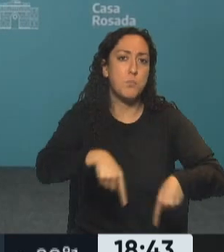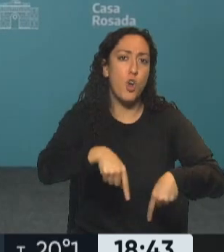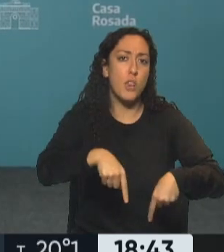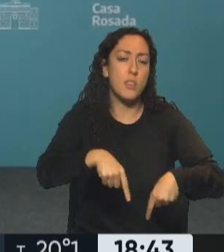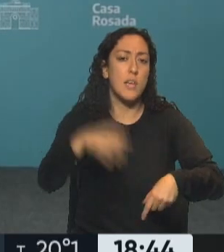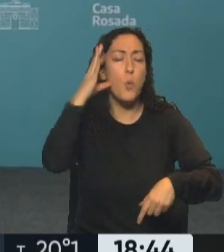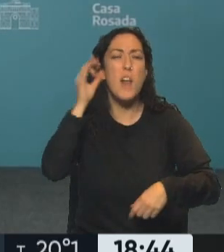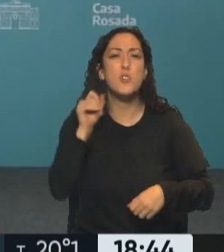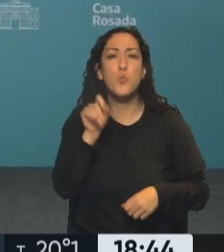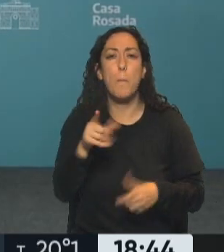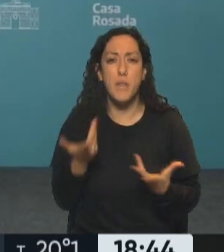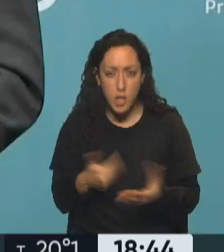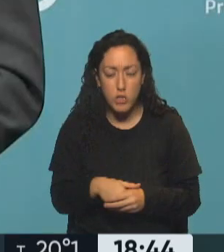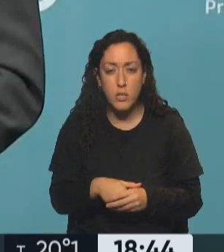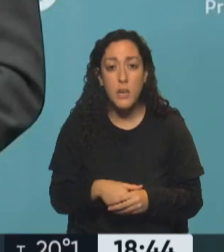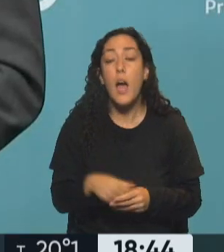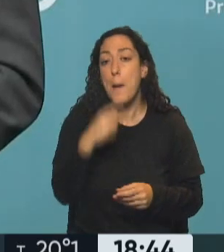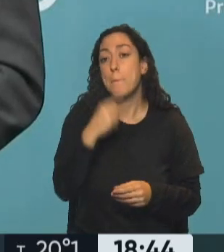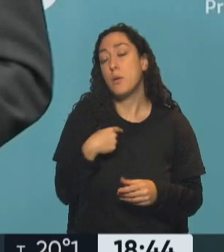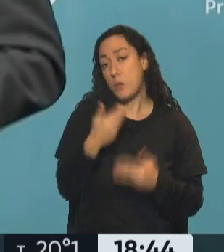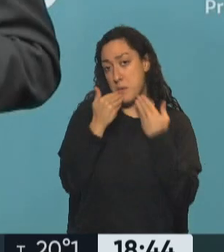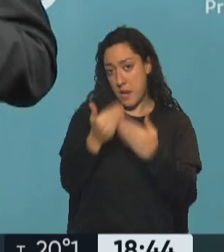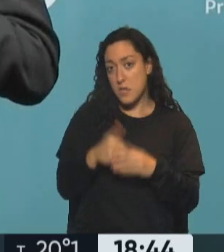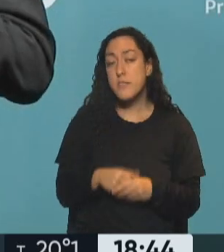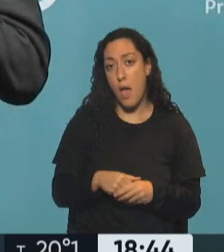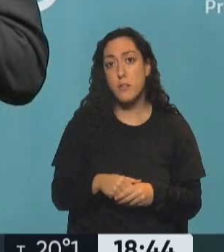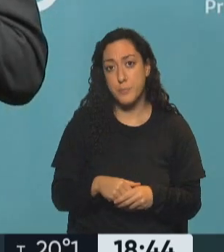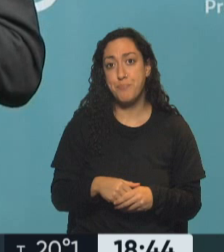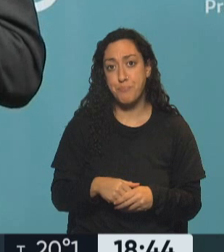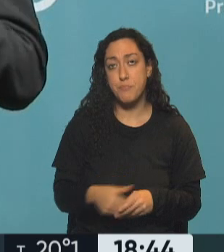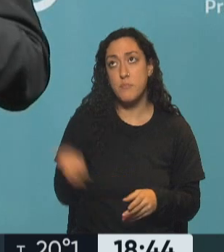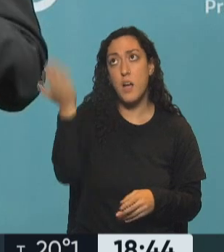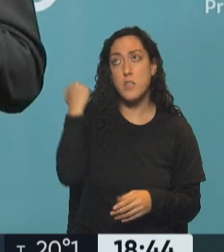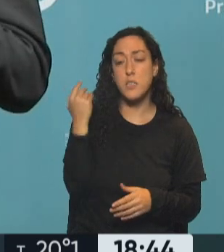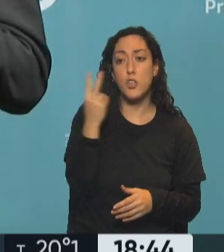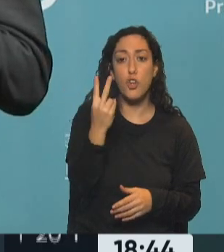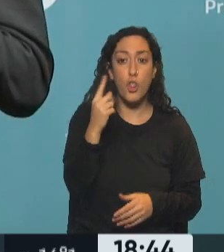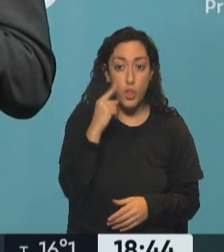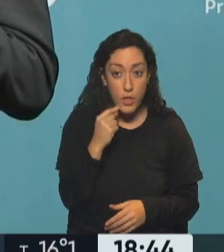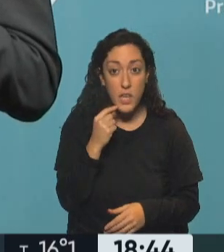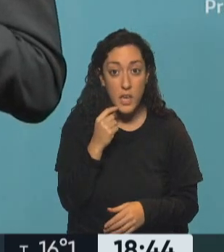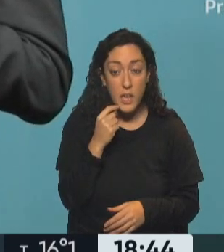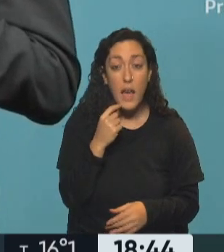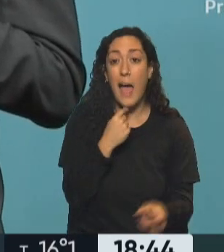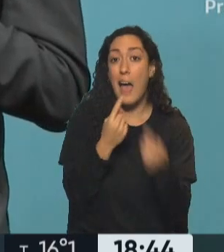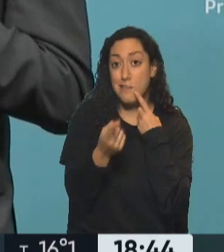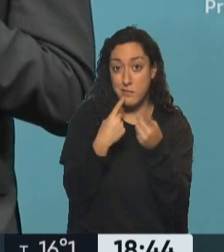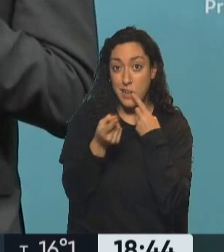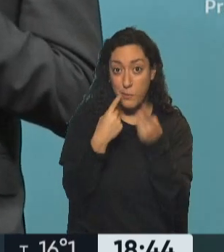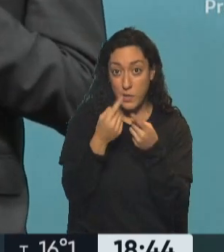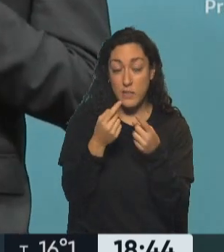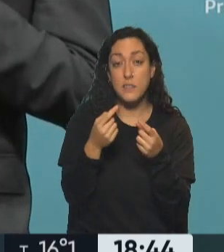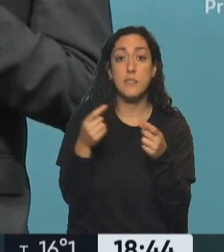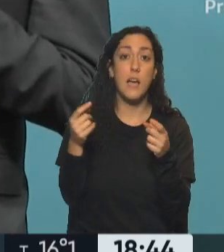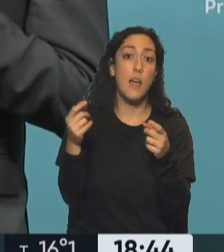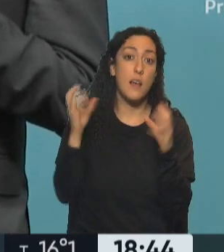Bueno, gracias Brenda por su pregunta. Justamente hace 2 días tenía una muy interesante entrevista en un programa de